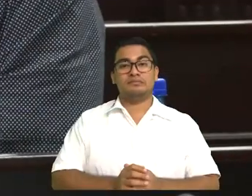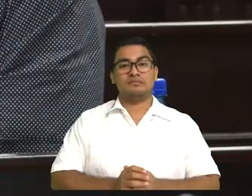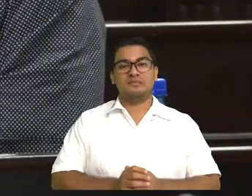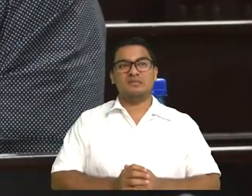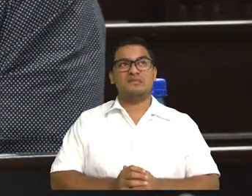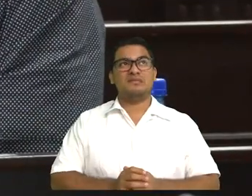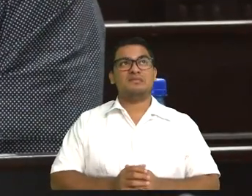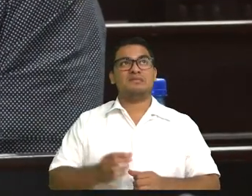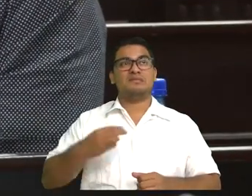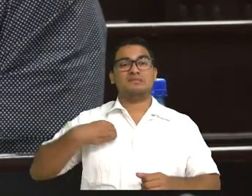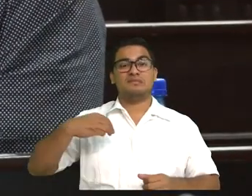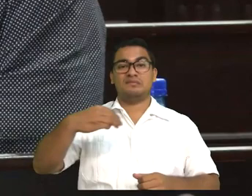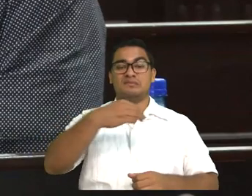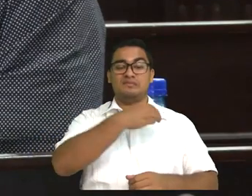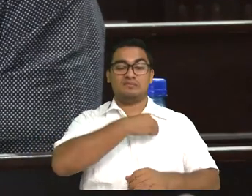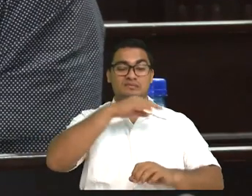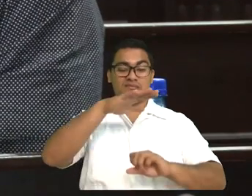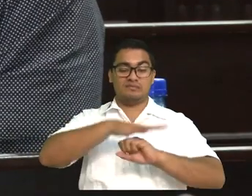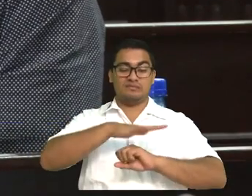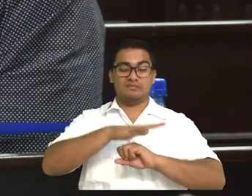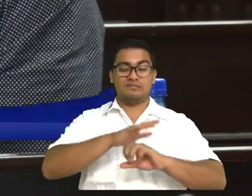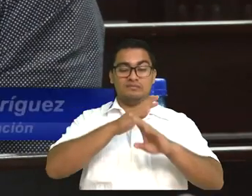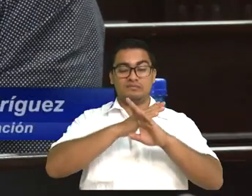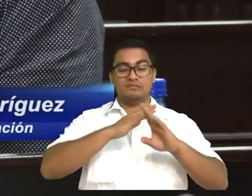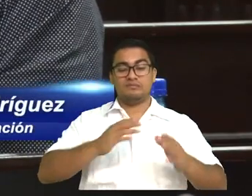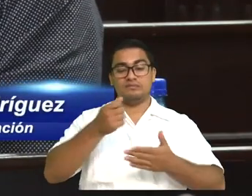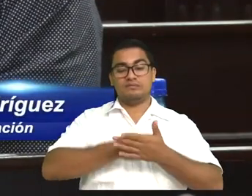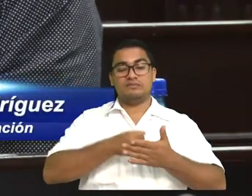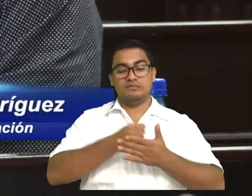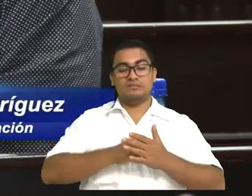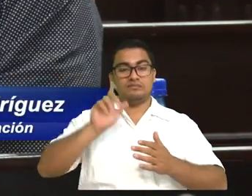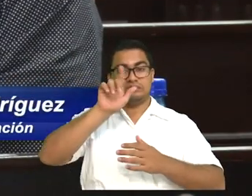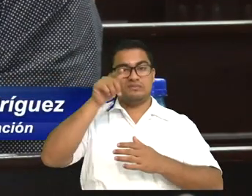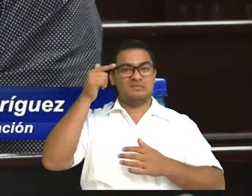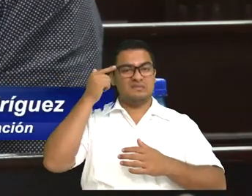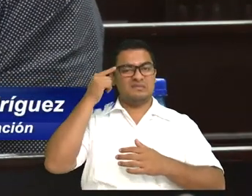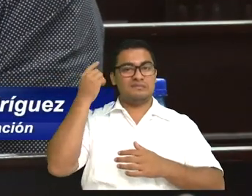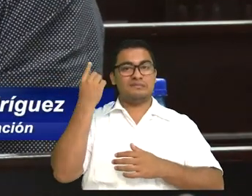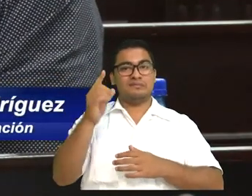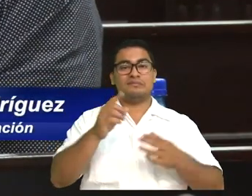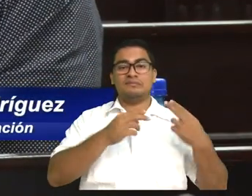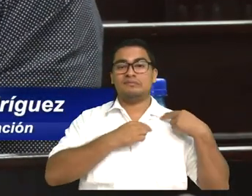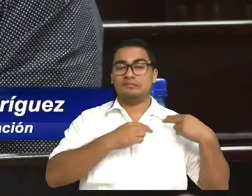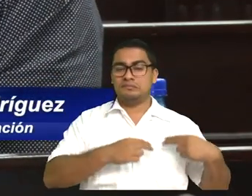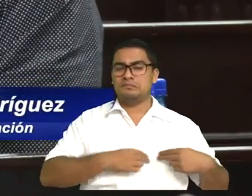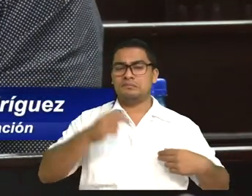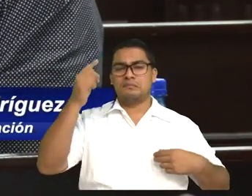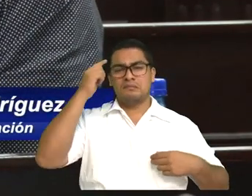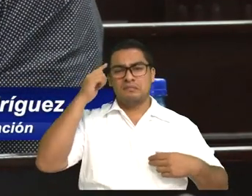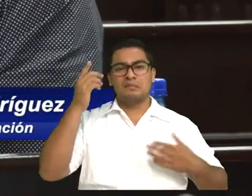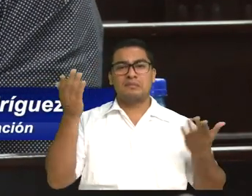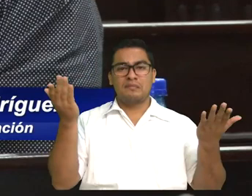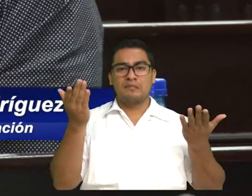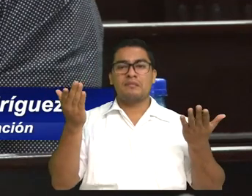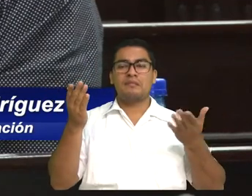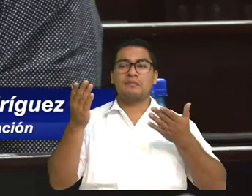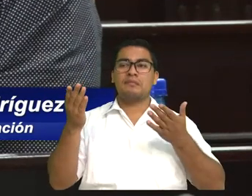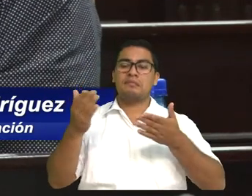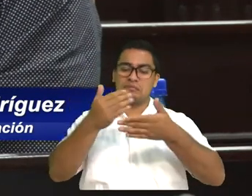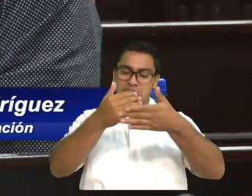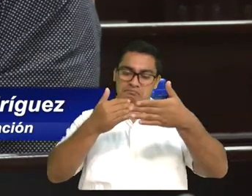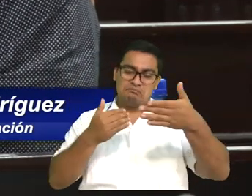Los miembros de la Comisión de la Paz, Defensa, Gobernación y Derechos Humanos consideramos que la solicitud de